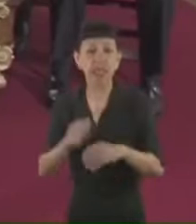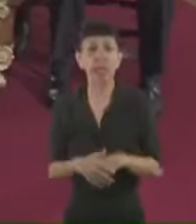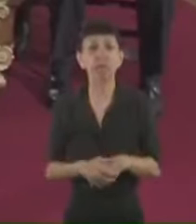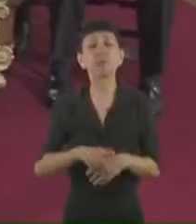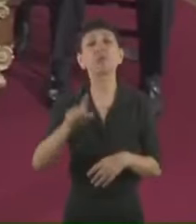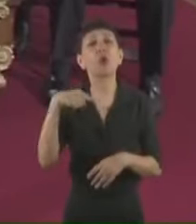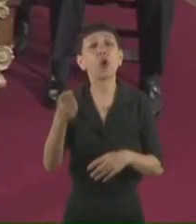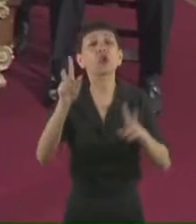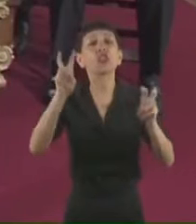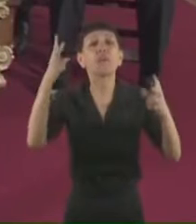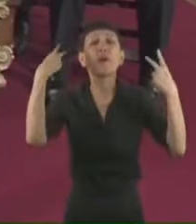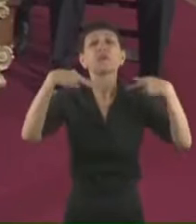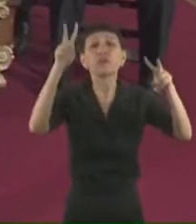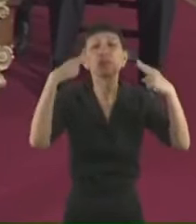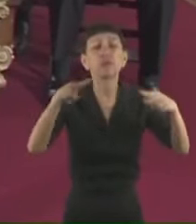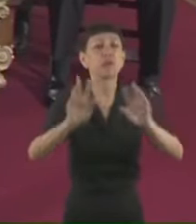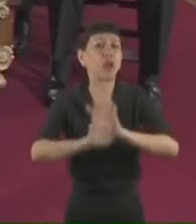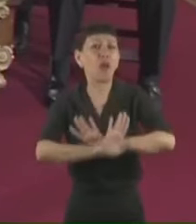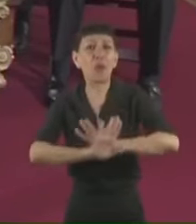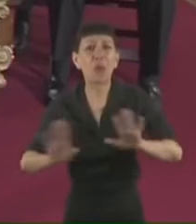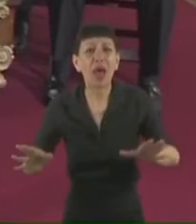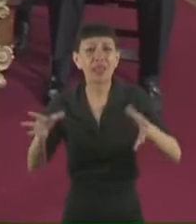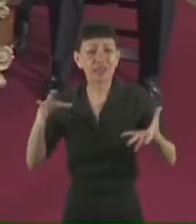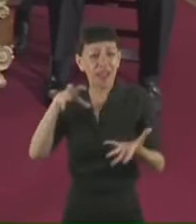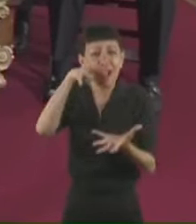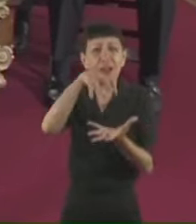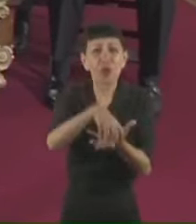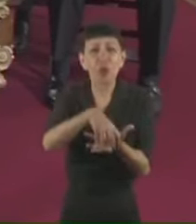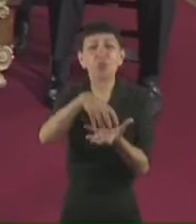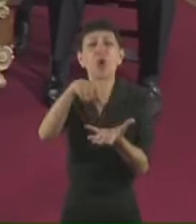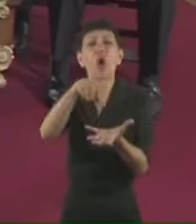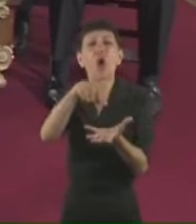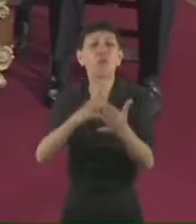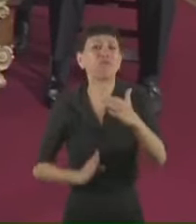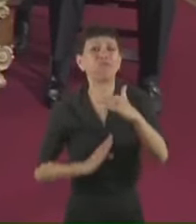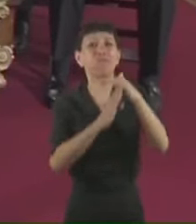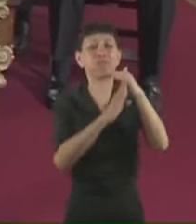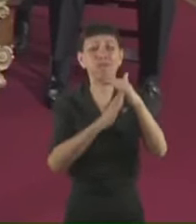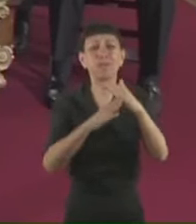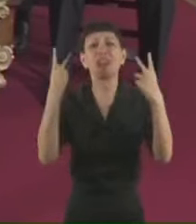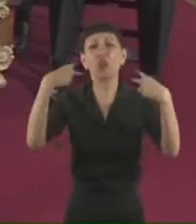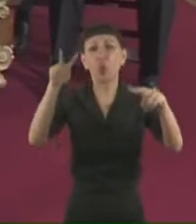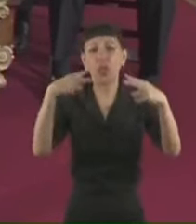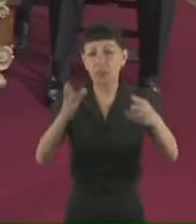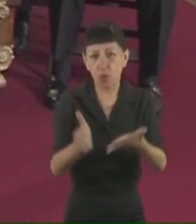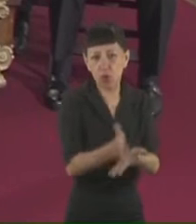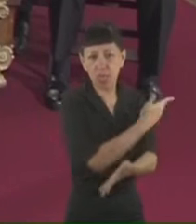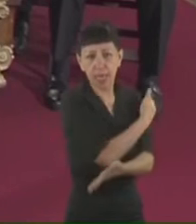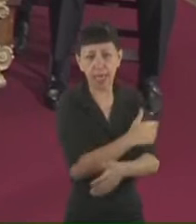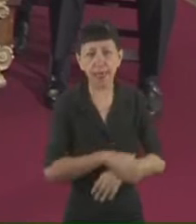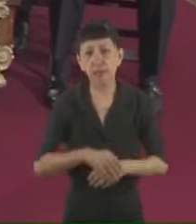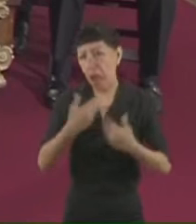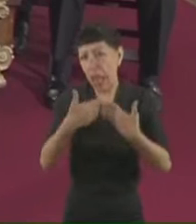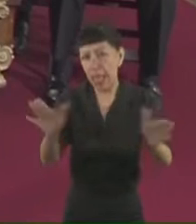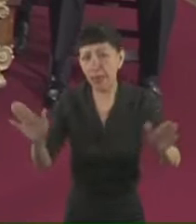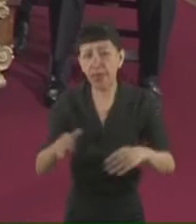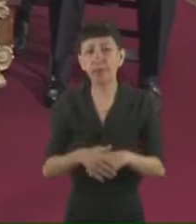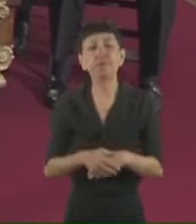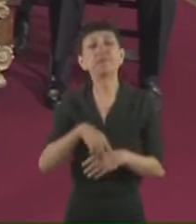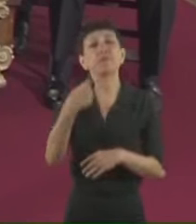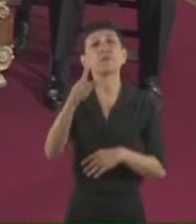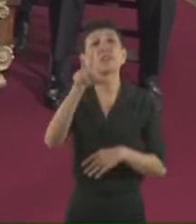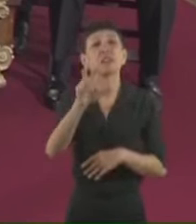en los próximos días llamaremos a sesiones extraordinarias del Congreso Nacional y enviaremos un paquete de leyes pidiéndole al